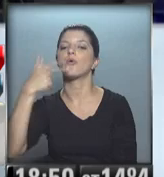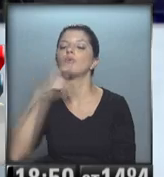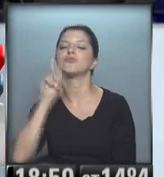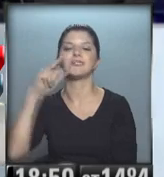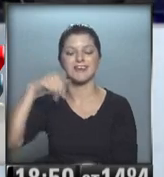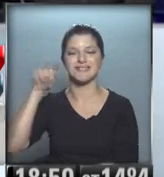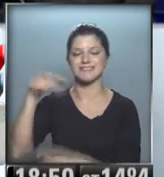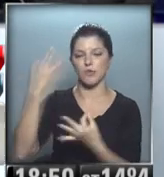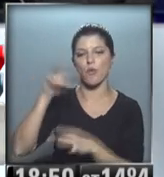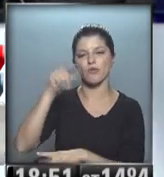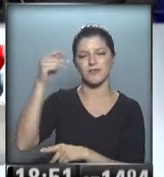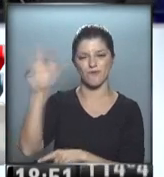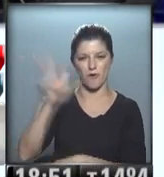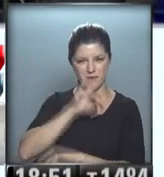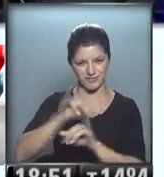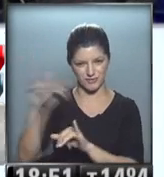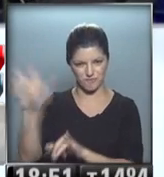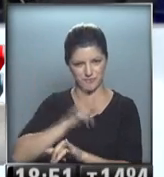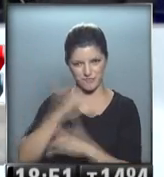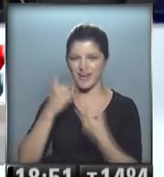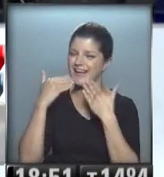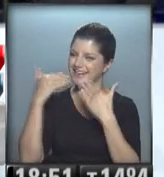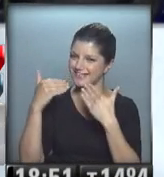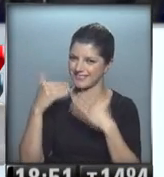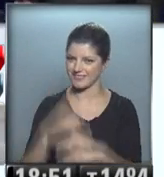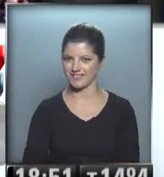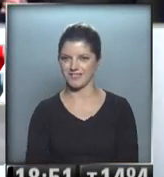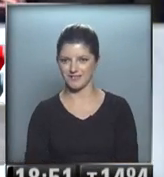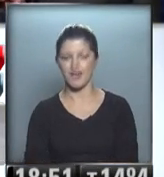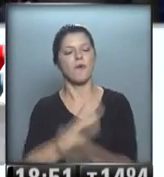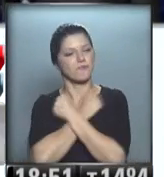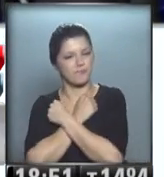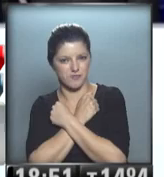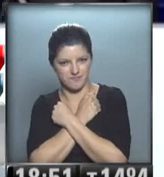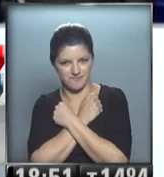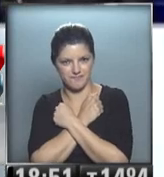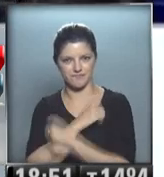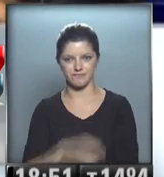darnos sobre el tema. Gracias. Un abrazo grandote, Presidenta.